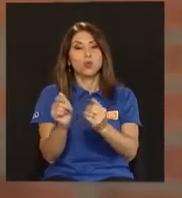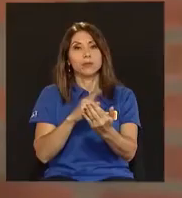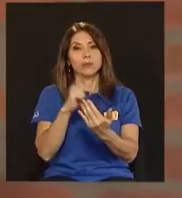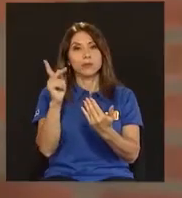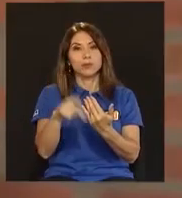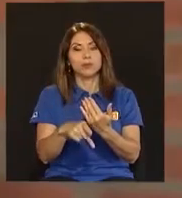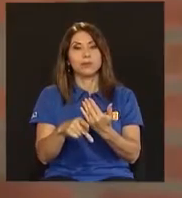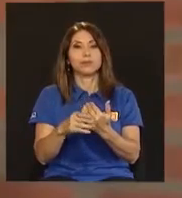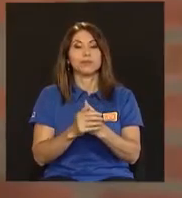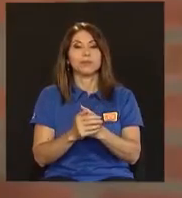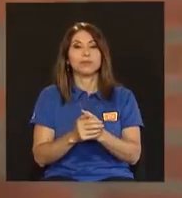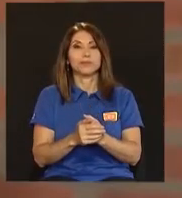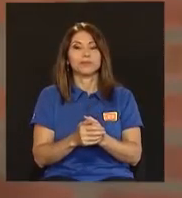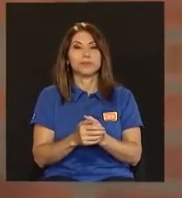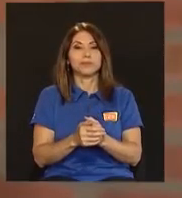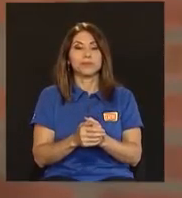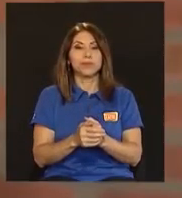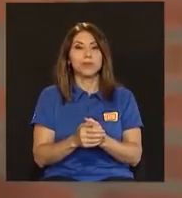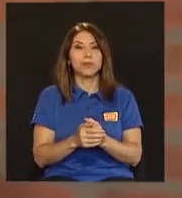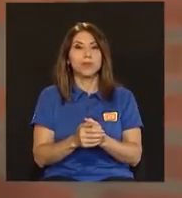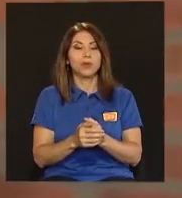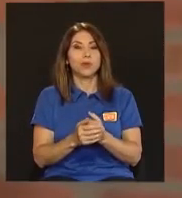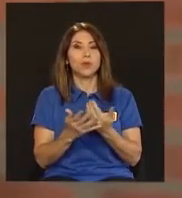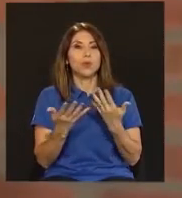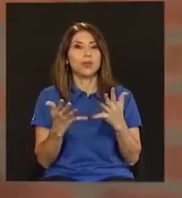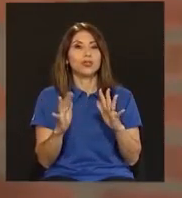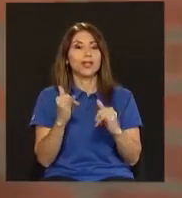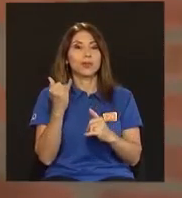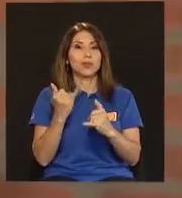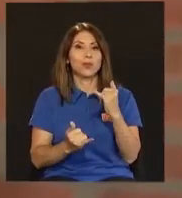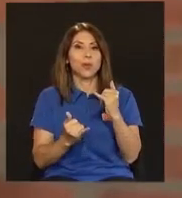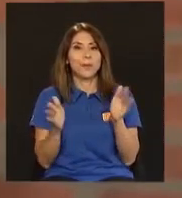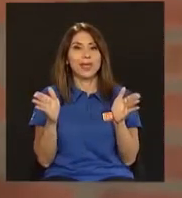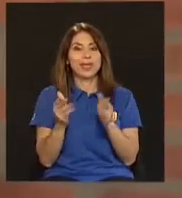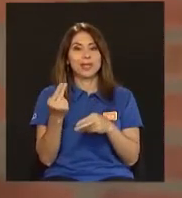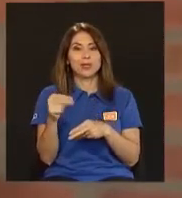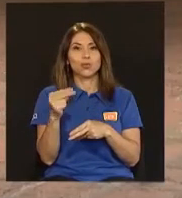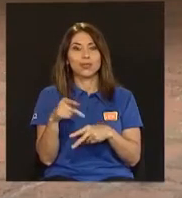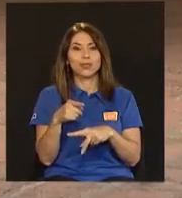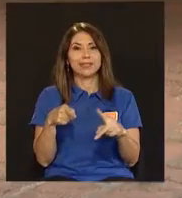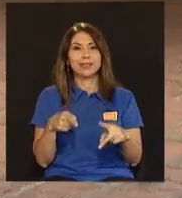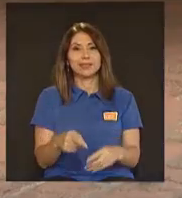concluido el segmento de pequeñas noticias intermedias.